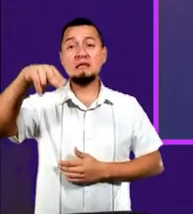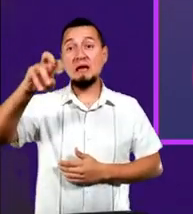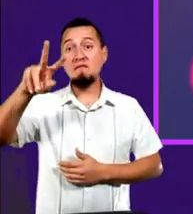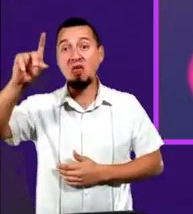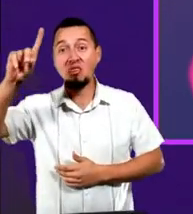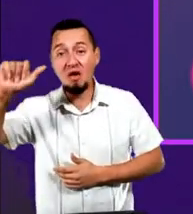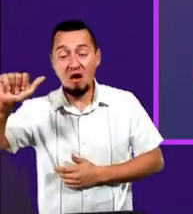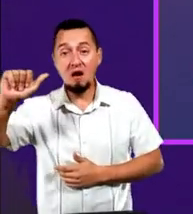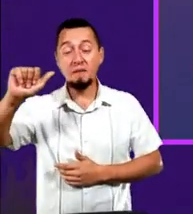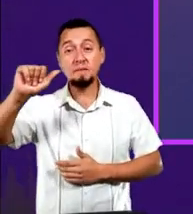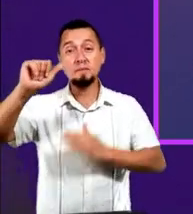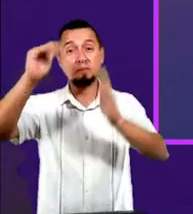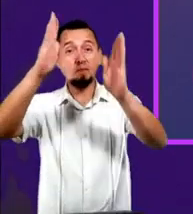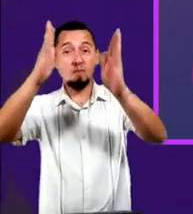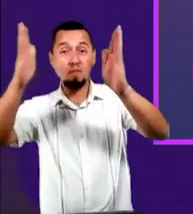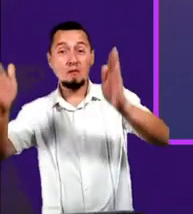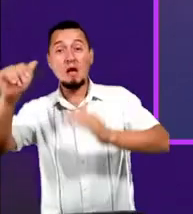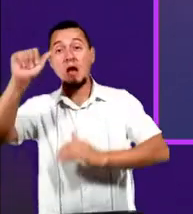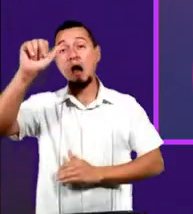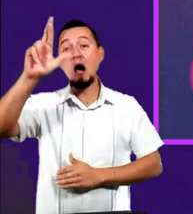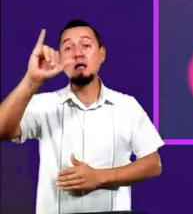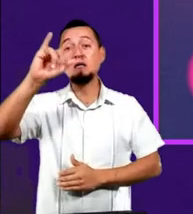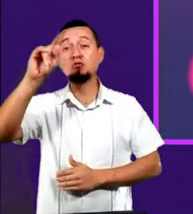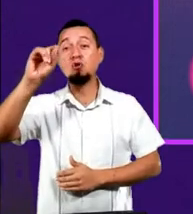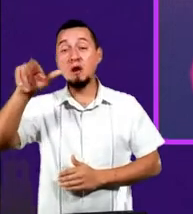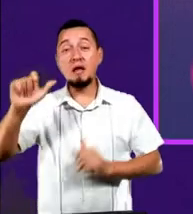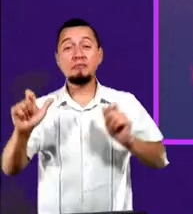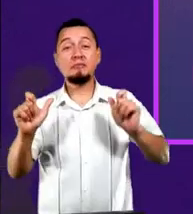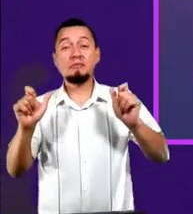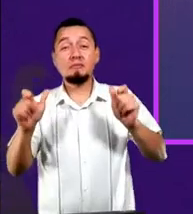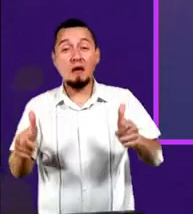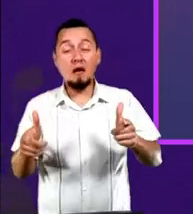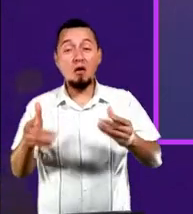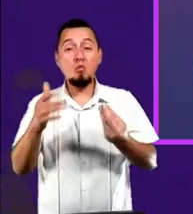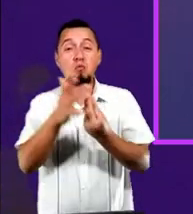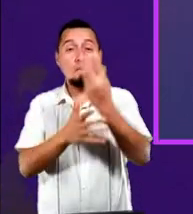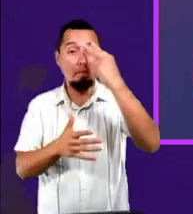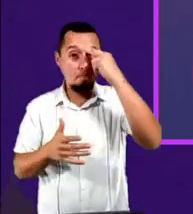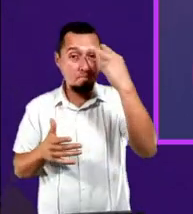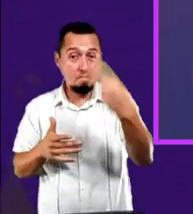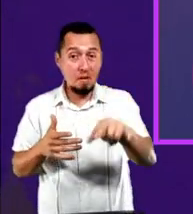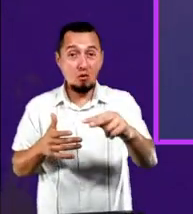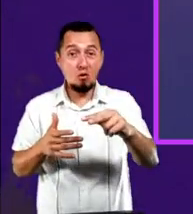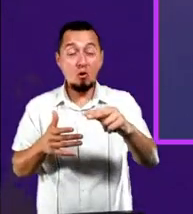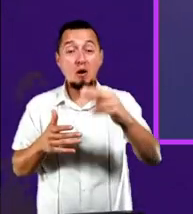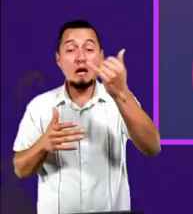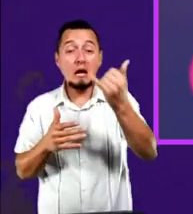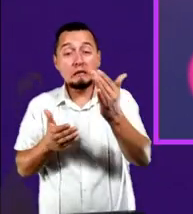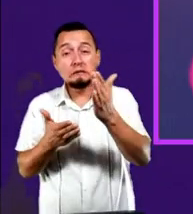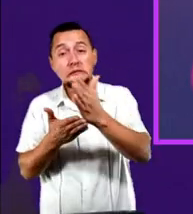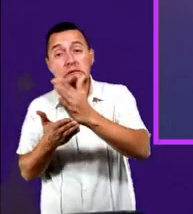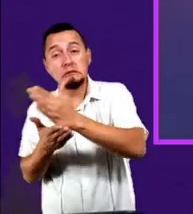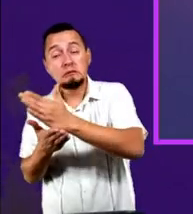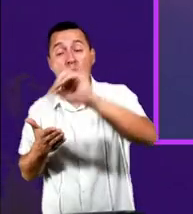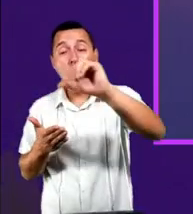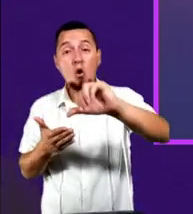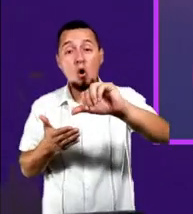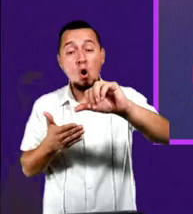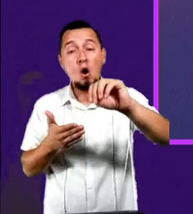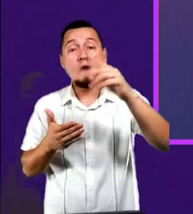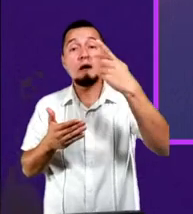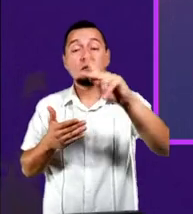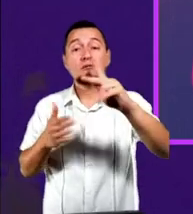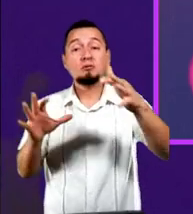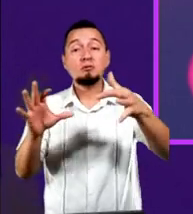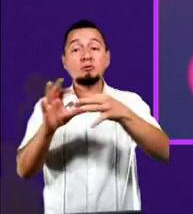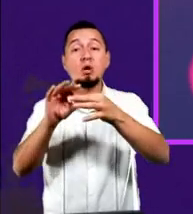Texas, Nuevo México y parte de lo que hoy es la Luisiana. Guadalajara